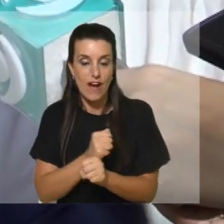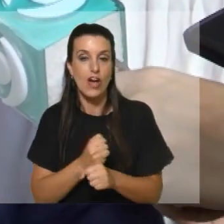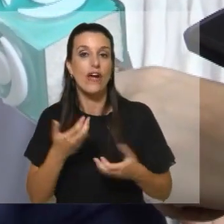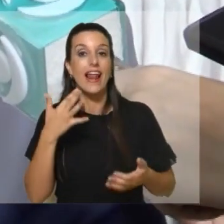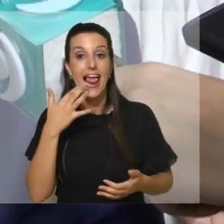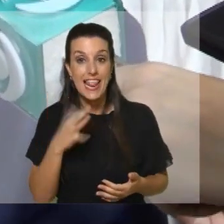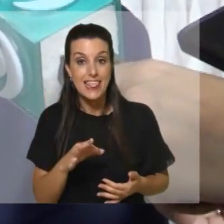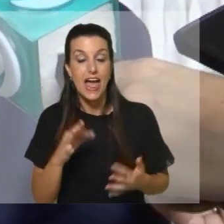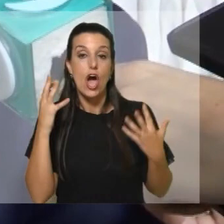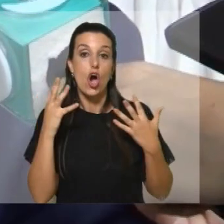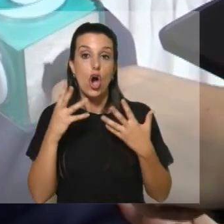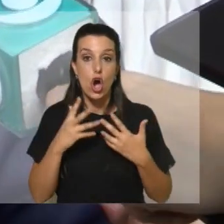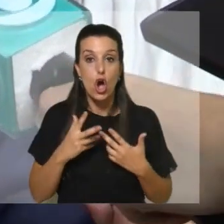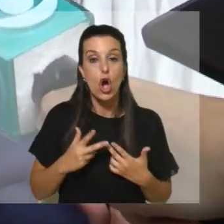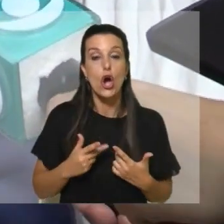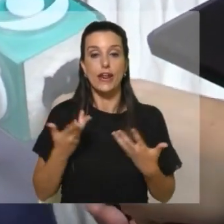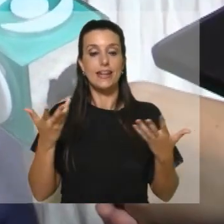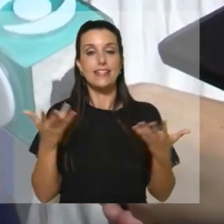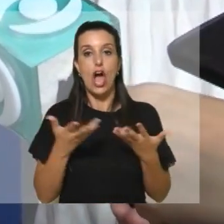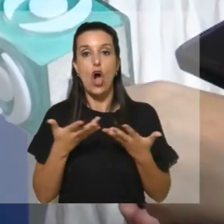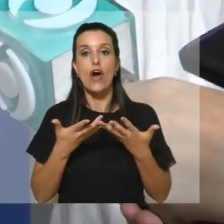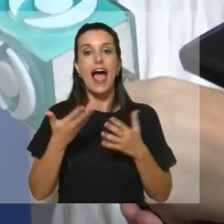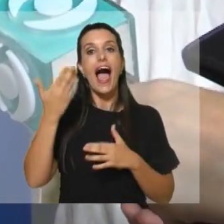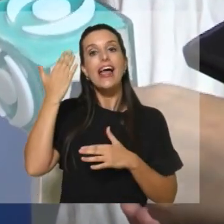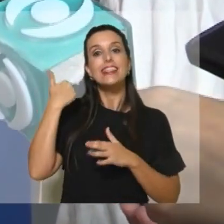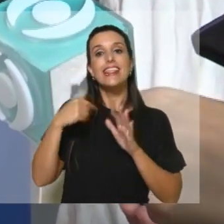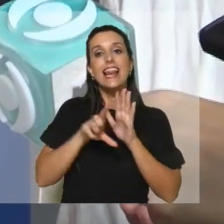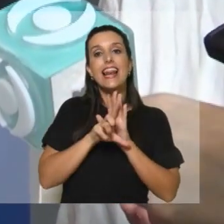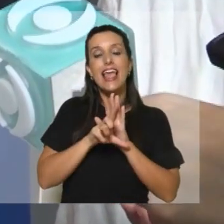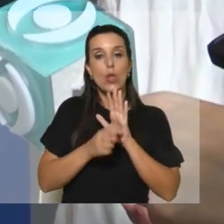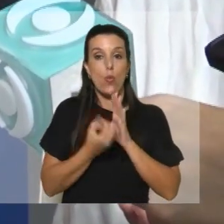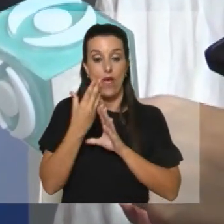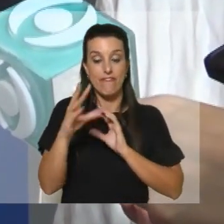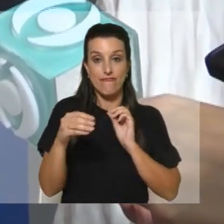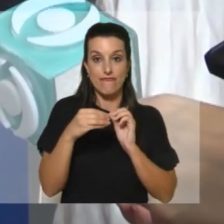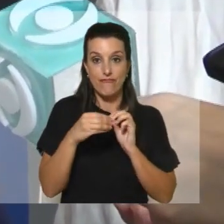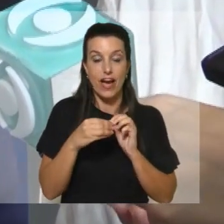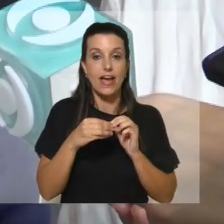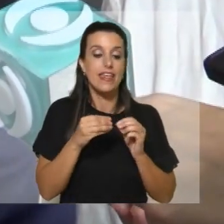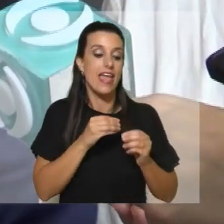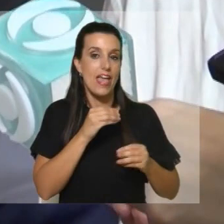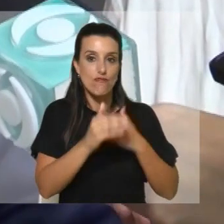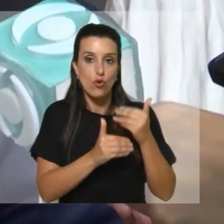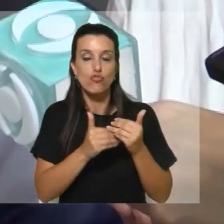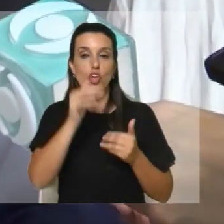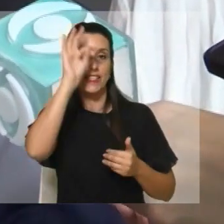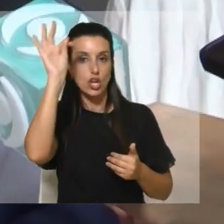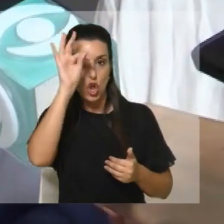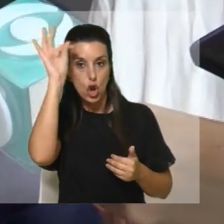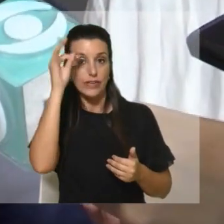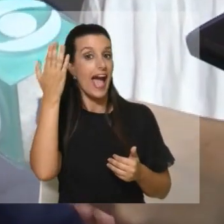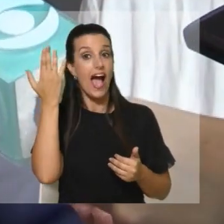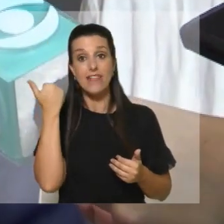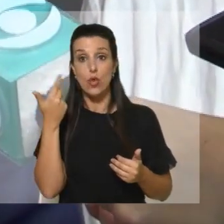realidad armoniza la legislación vigente Y la anterior hace una interpretación evolutiva de las nuevas tecnologías que no estaban